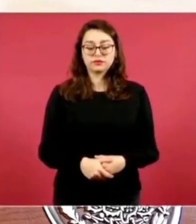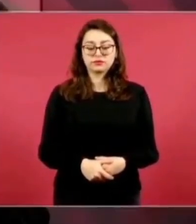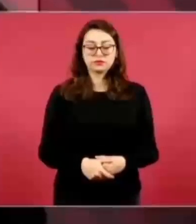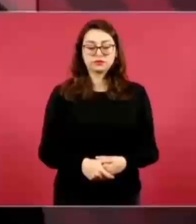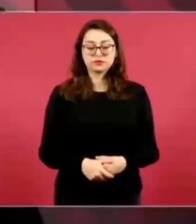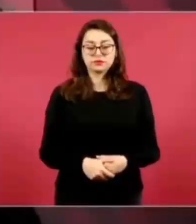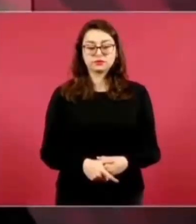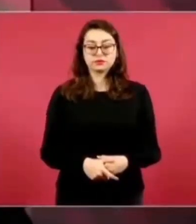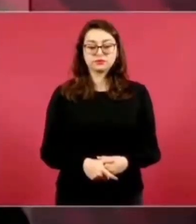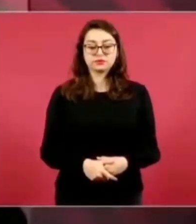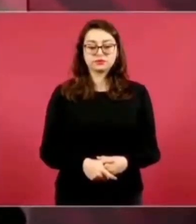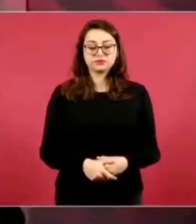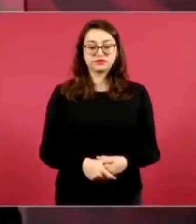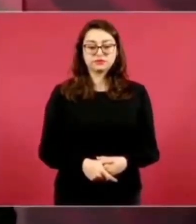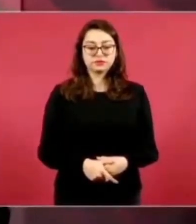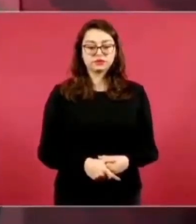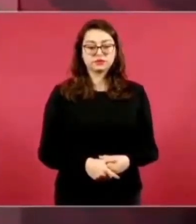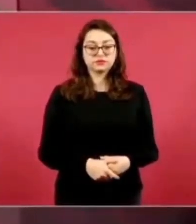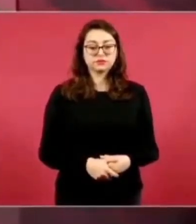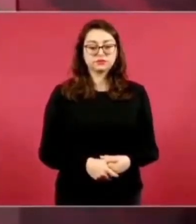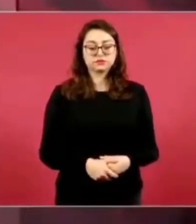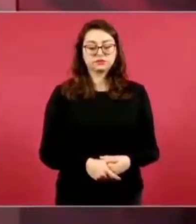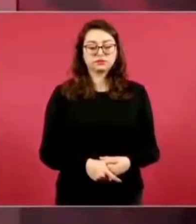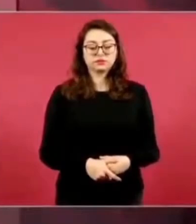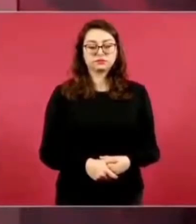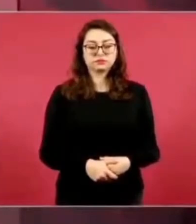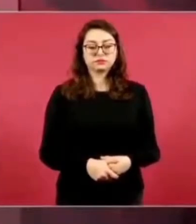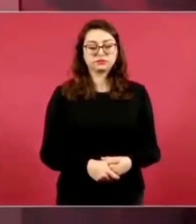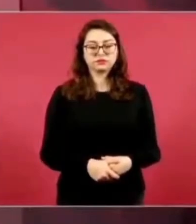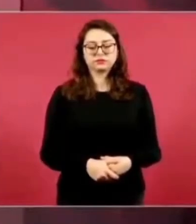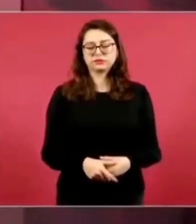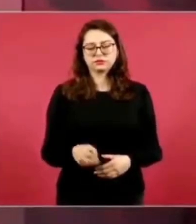sí. No, pero eso es otra cosa,